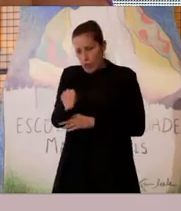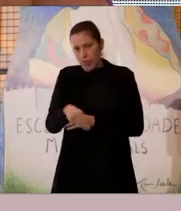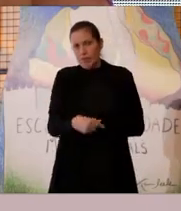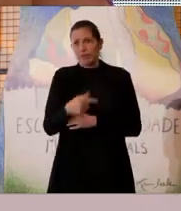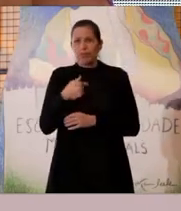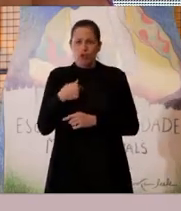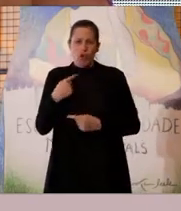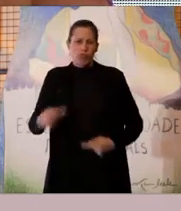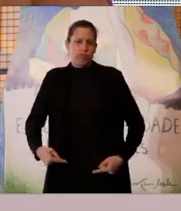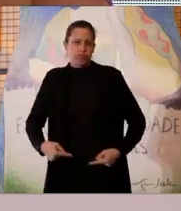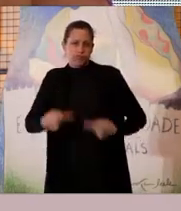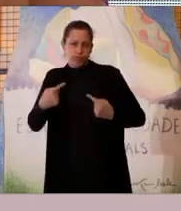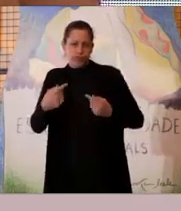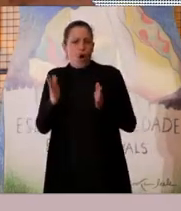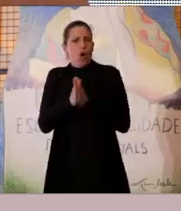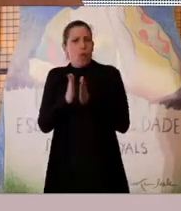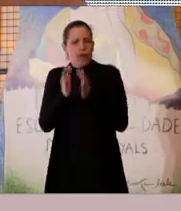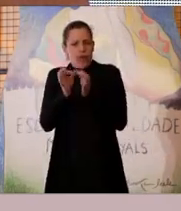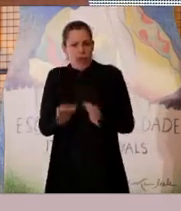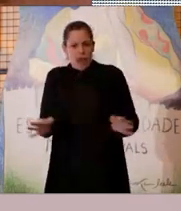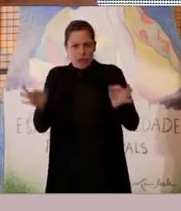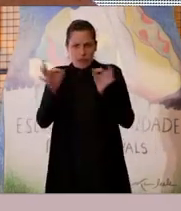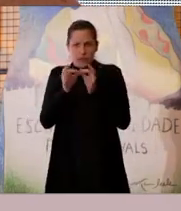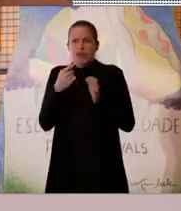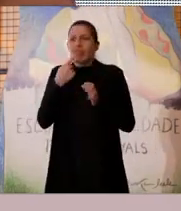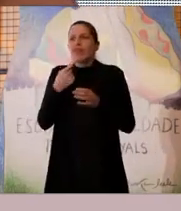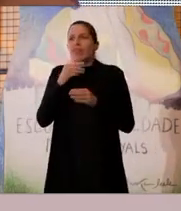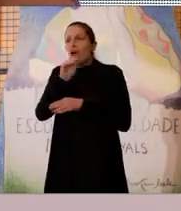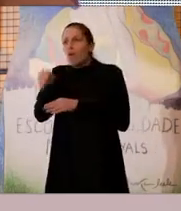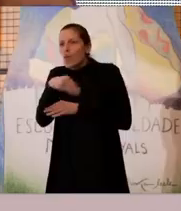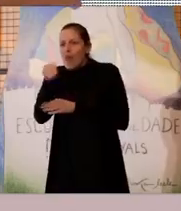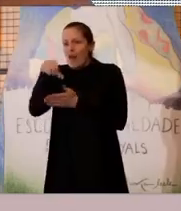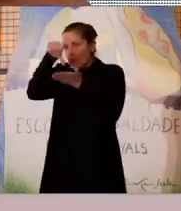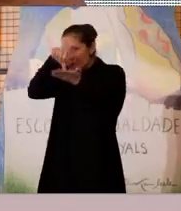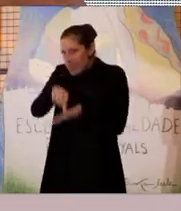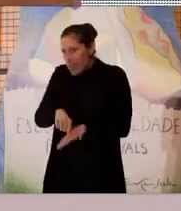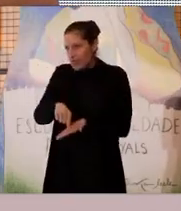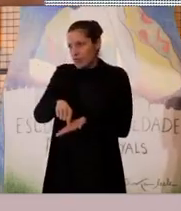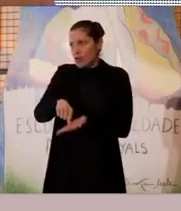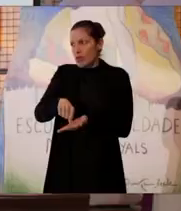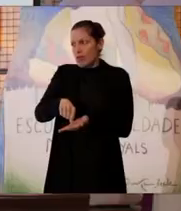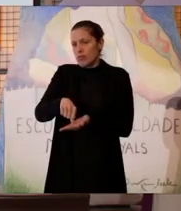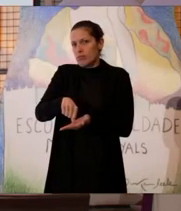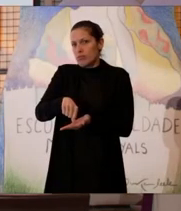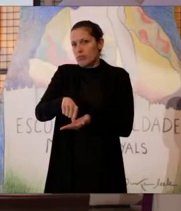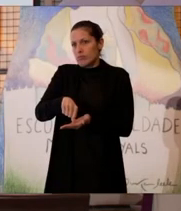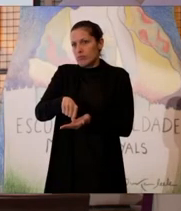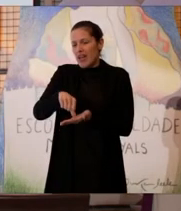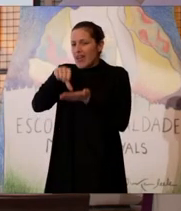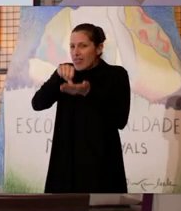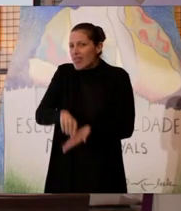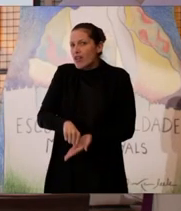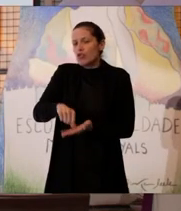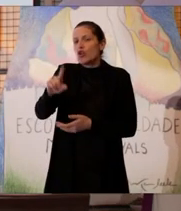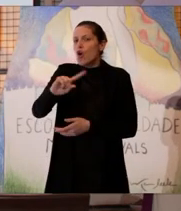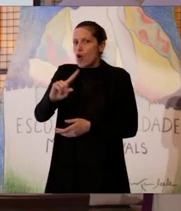muchísimo cuando escuchaba lo de los cuidados en el centro Yo decía que los cuidados en las manos del hombre no en el centro y que la